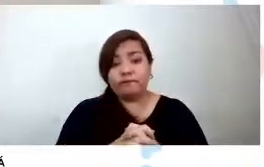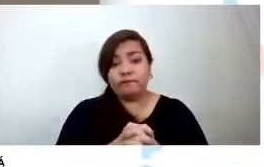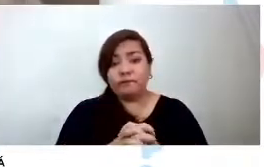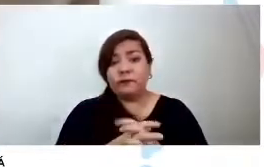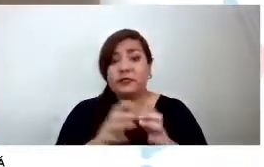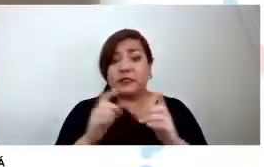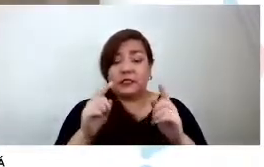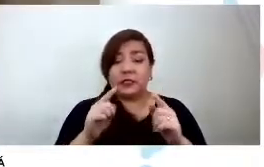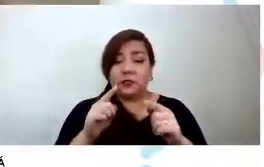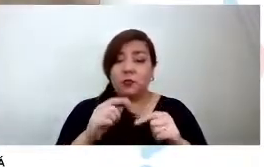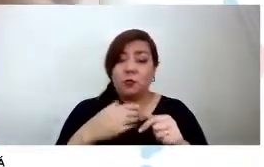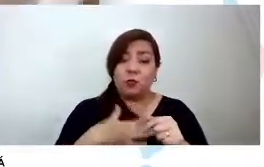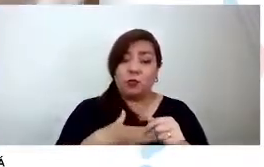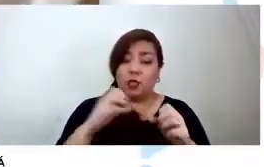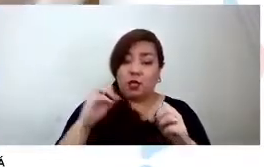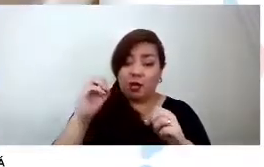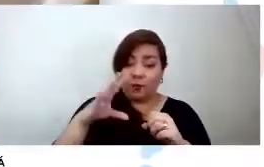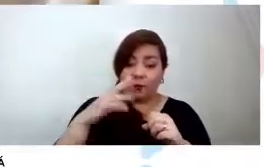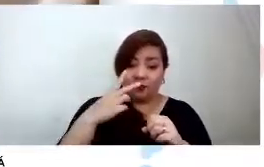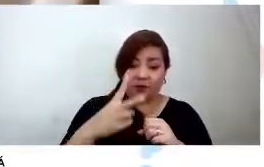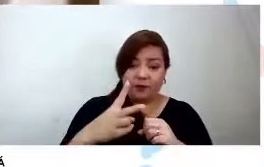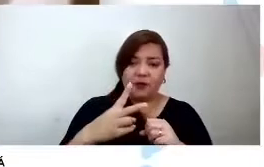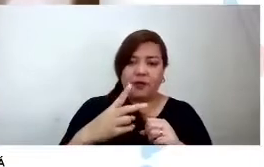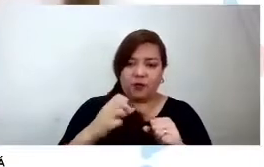le diera para que lo podamos ver con claridad.